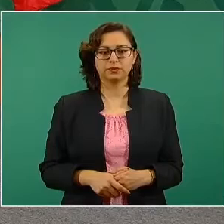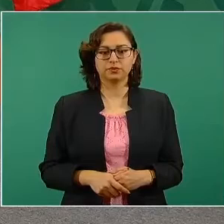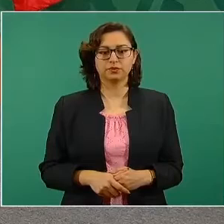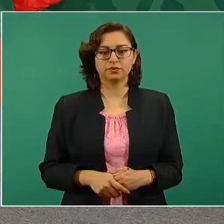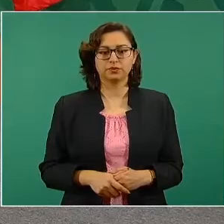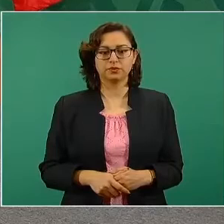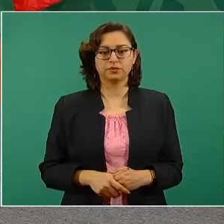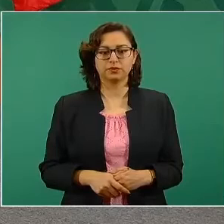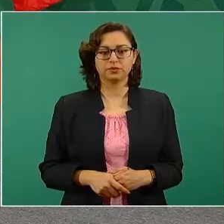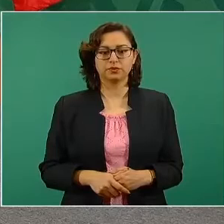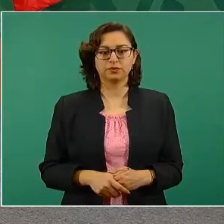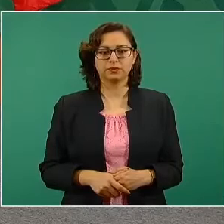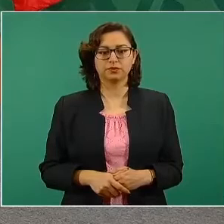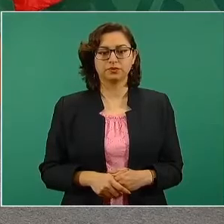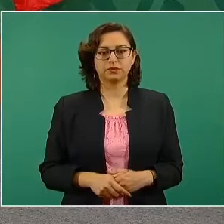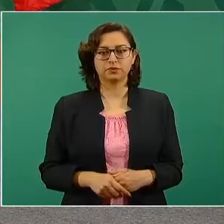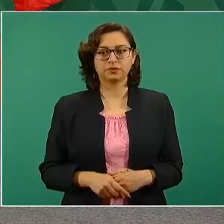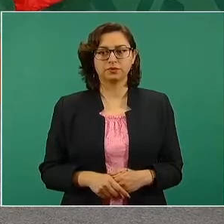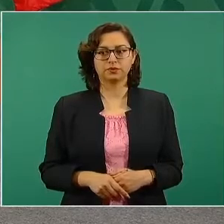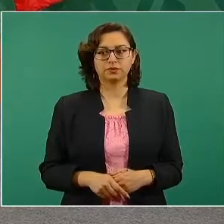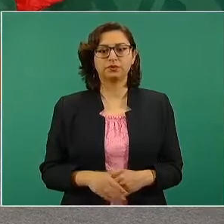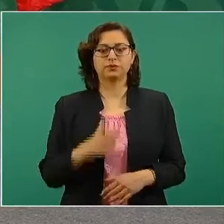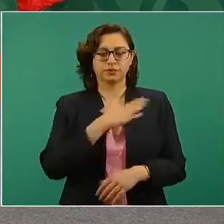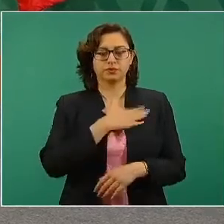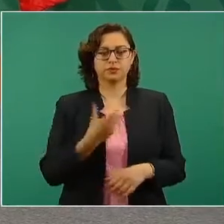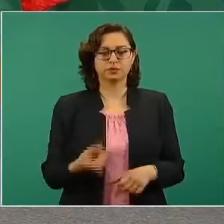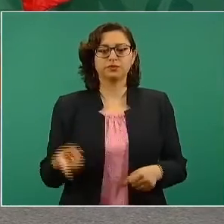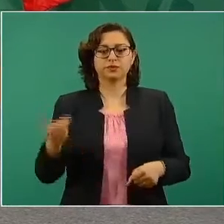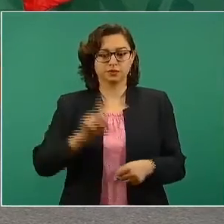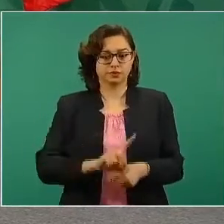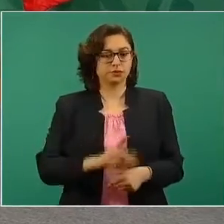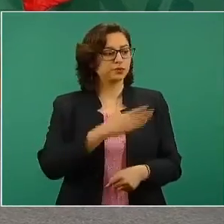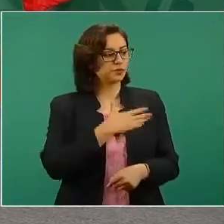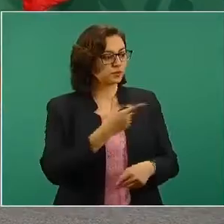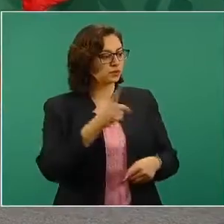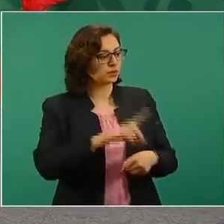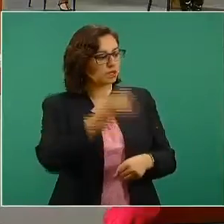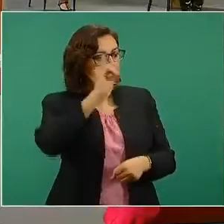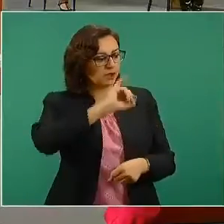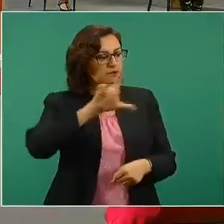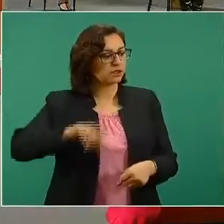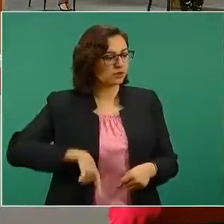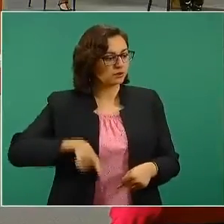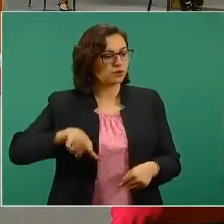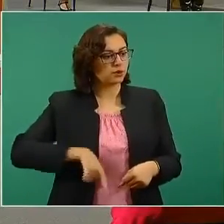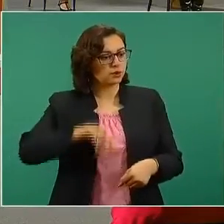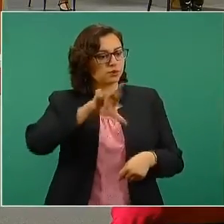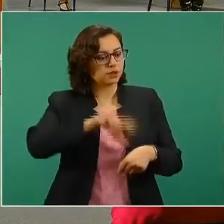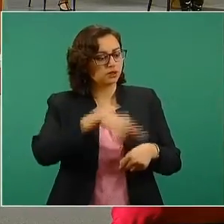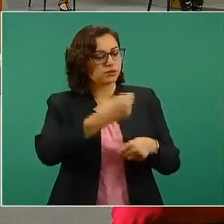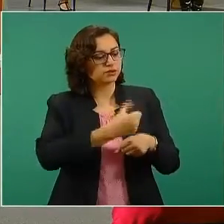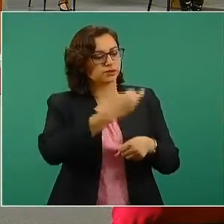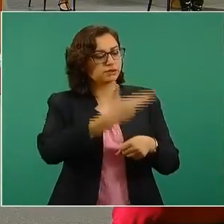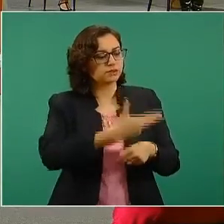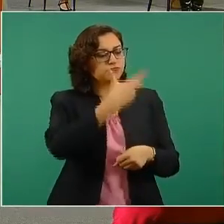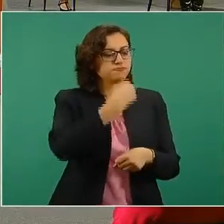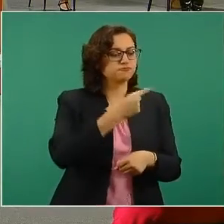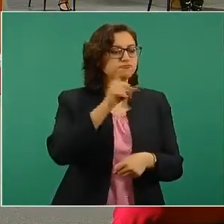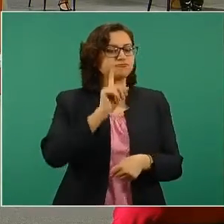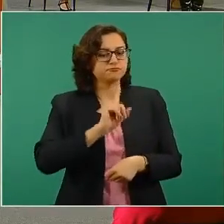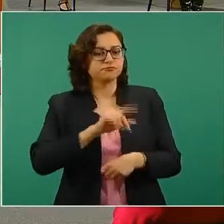Pues muy buenos días. Buenos días, jefa de gobierno, gobernadores, secretario.